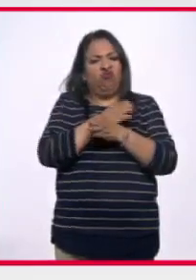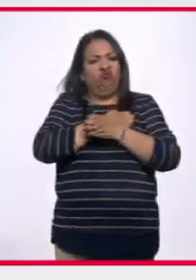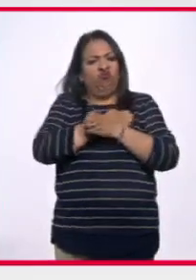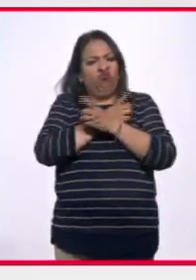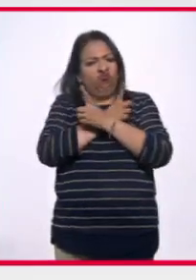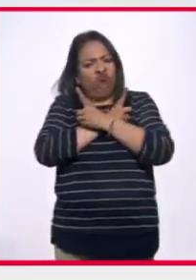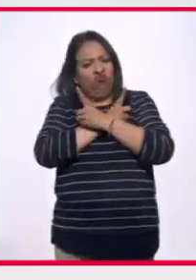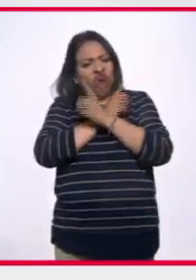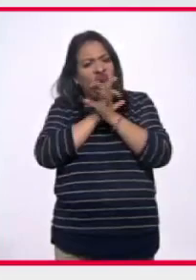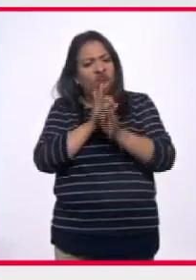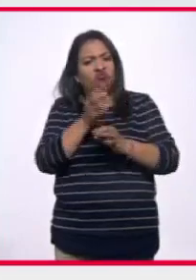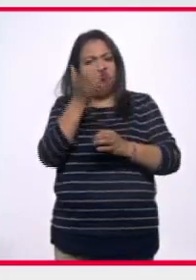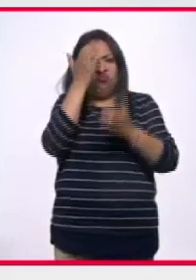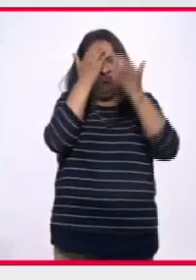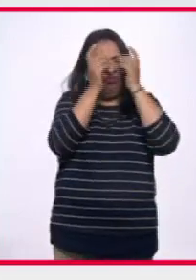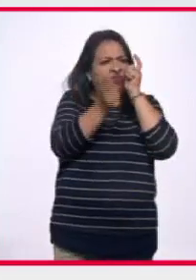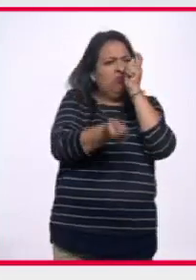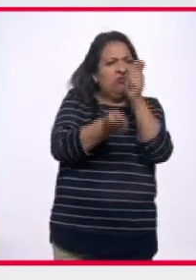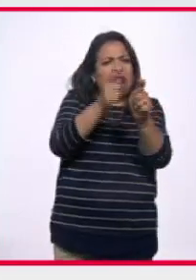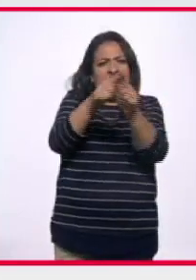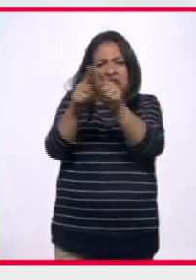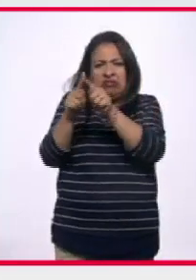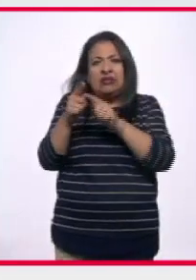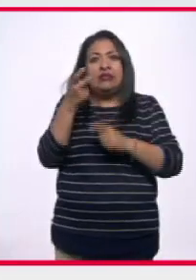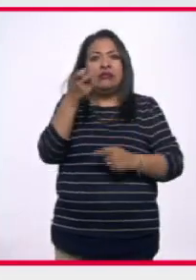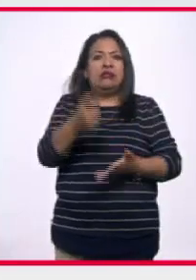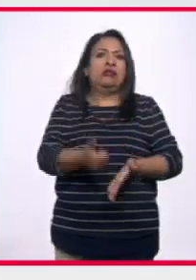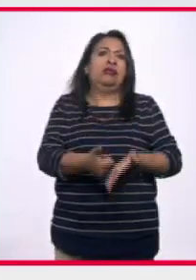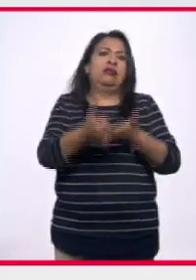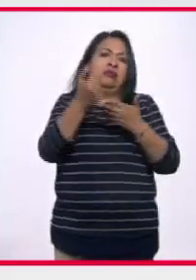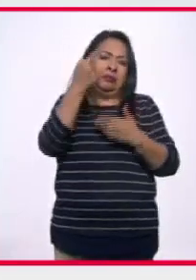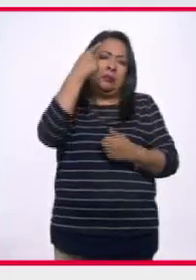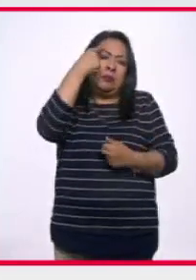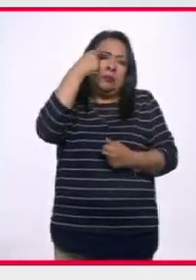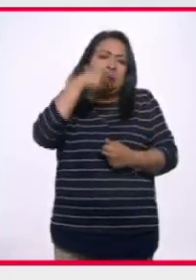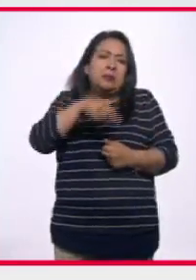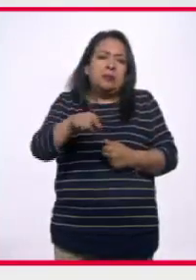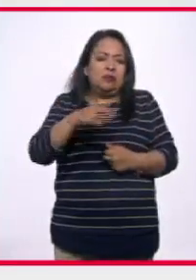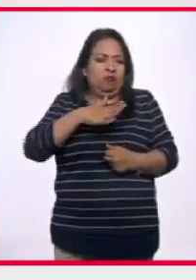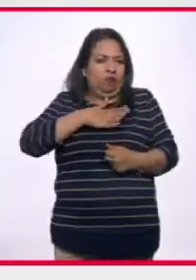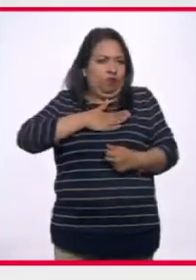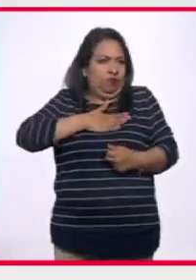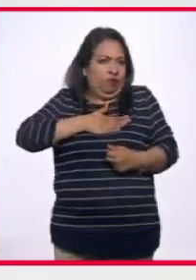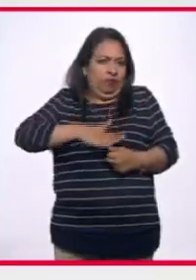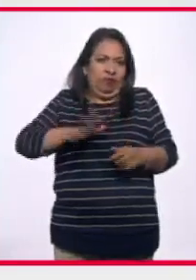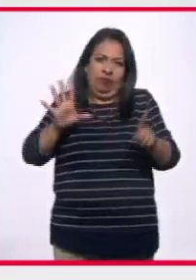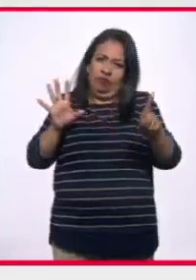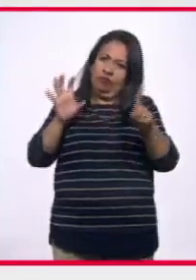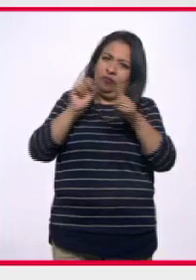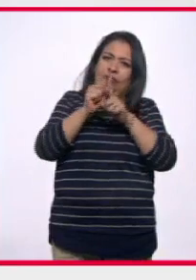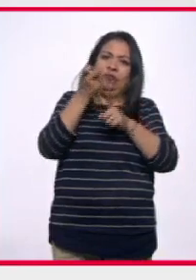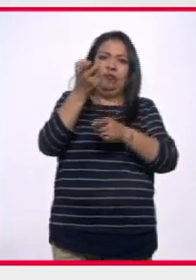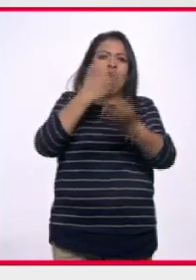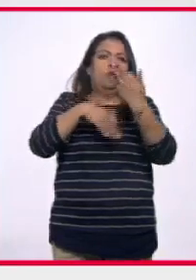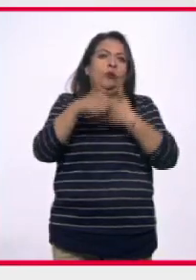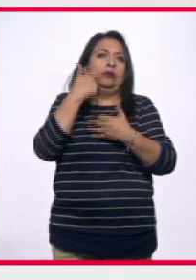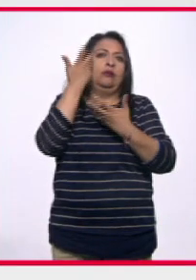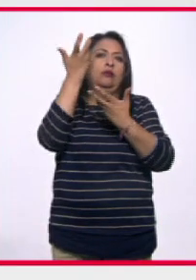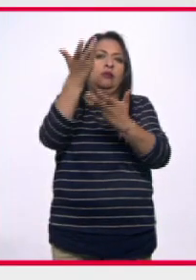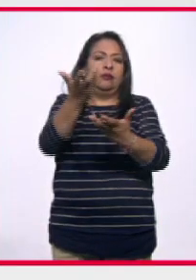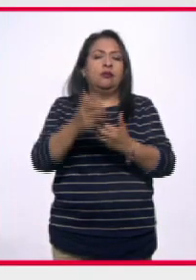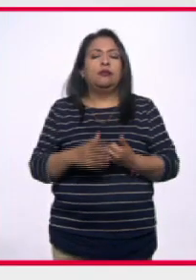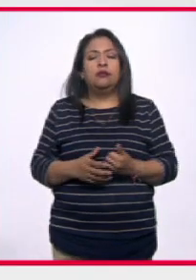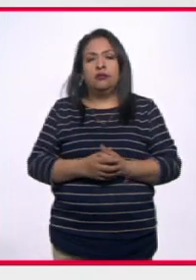más cerca de hechos y eso nos puede llevar de alguna manera a la justicia que es finalmente lo que todos queremos